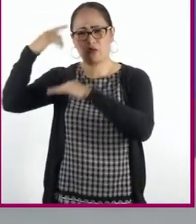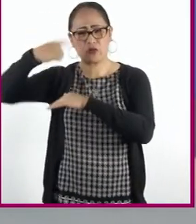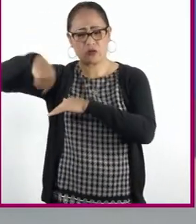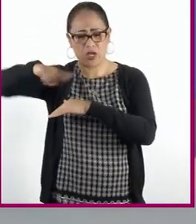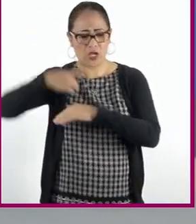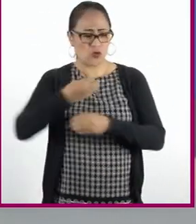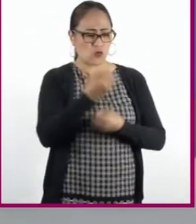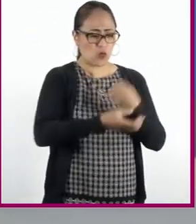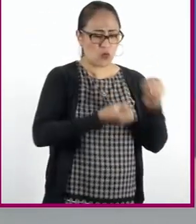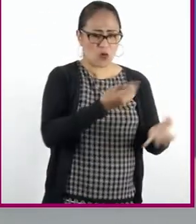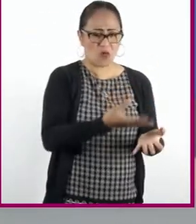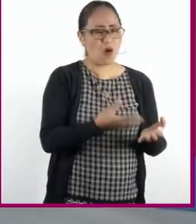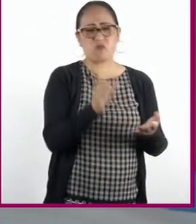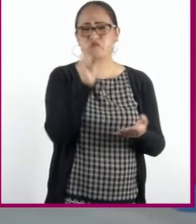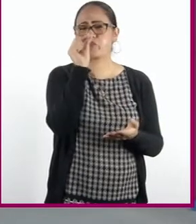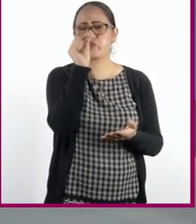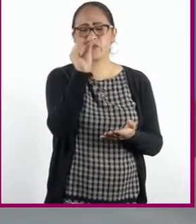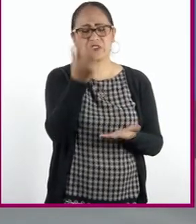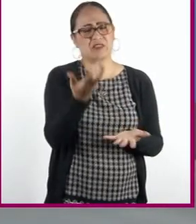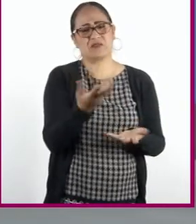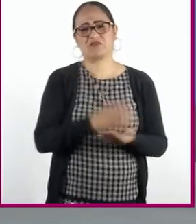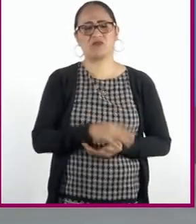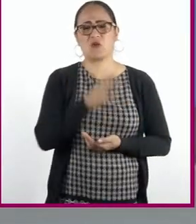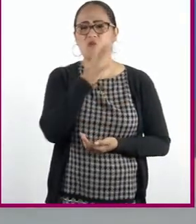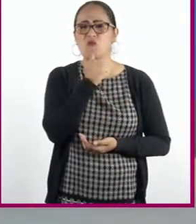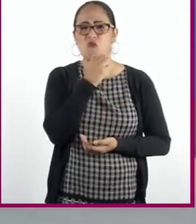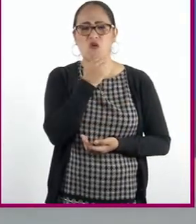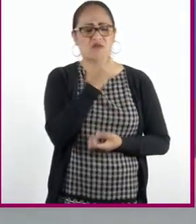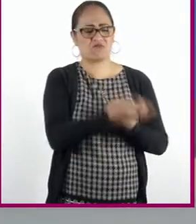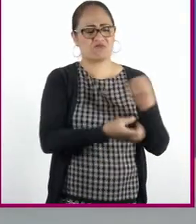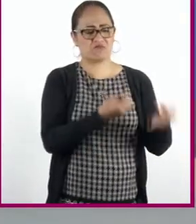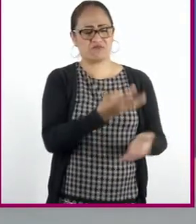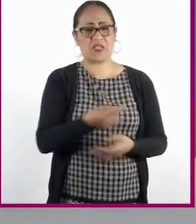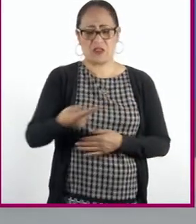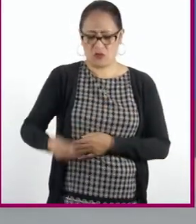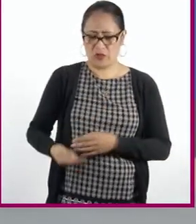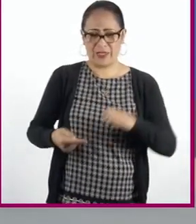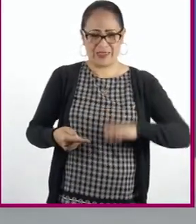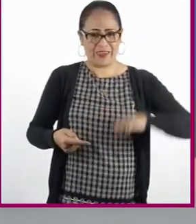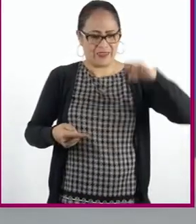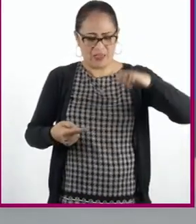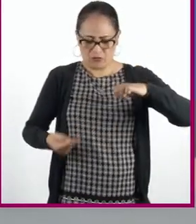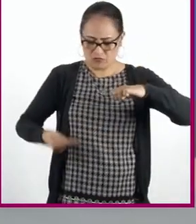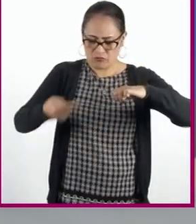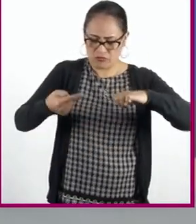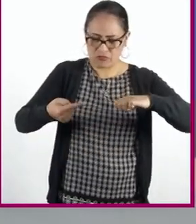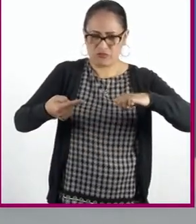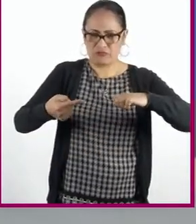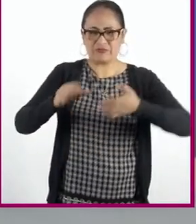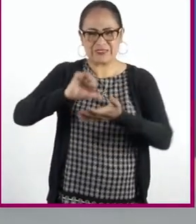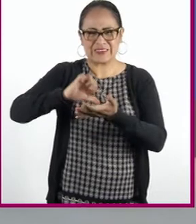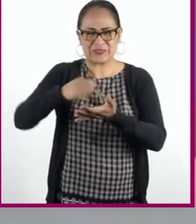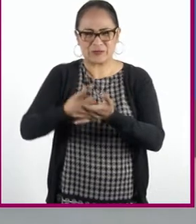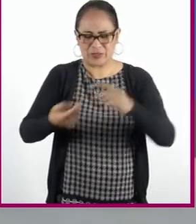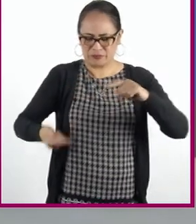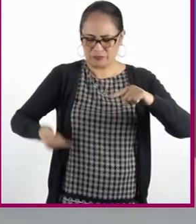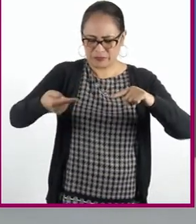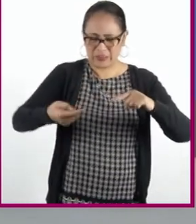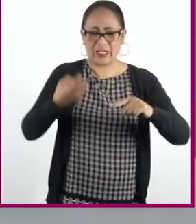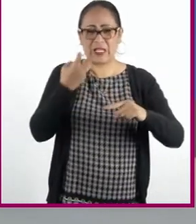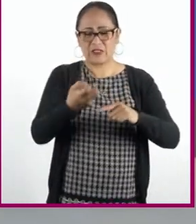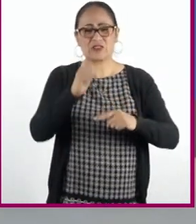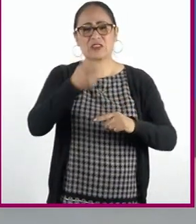condiciones necesarias para sobrevivir. Una baja estatura para la edad representa la principal forma de desnutrición